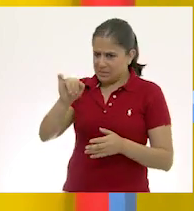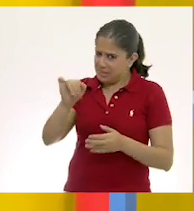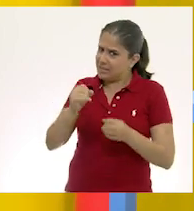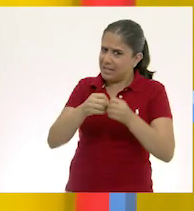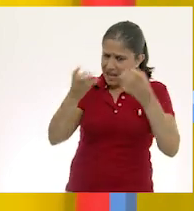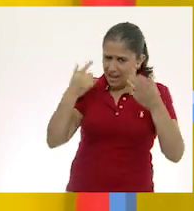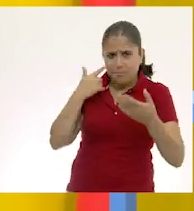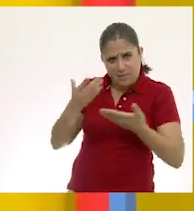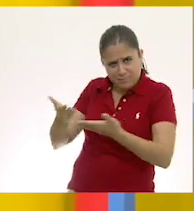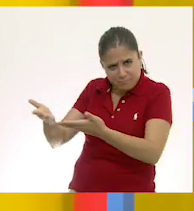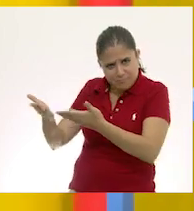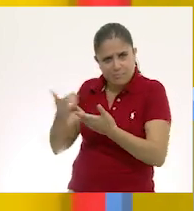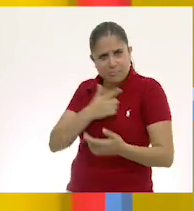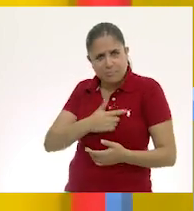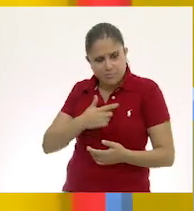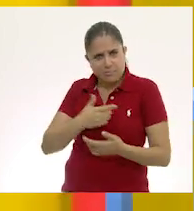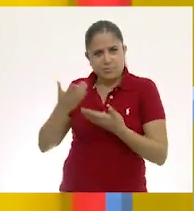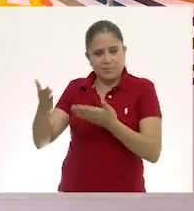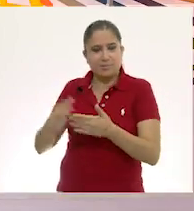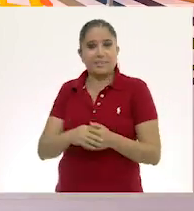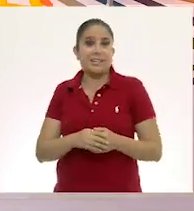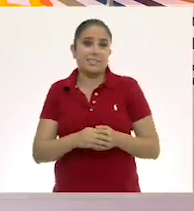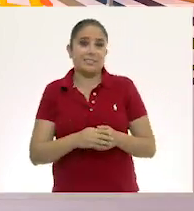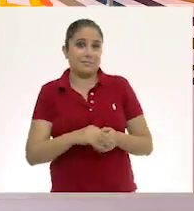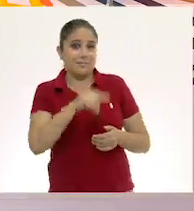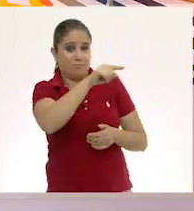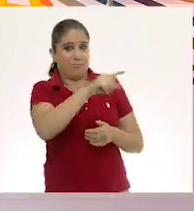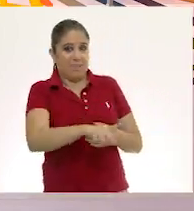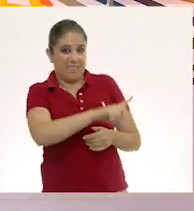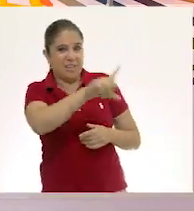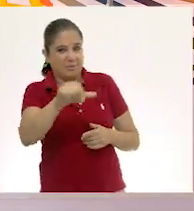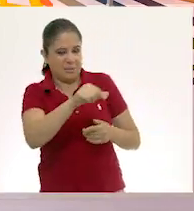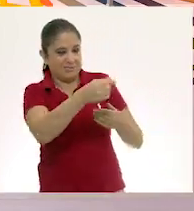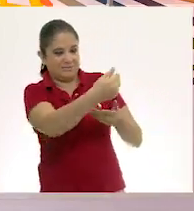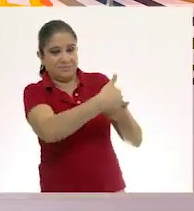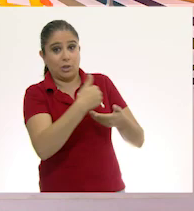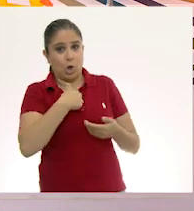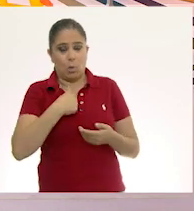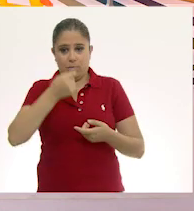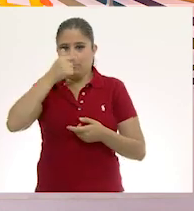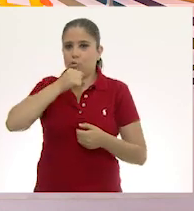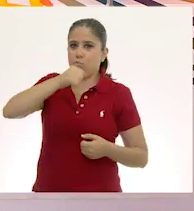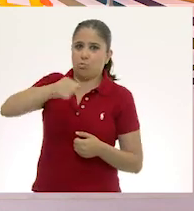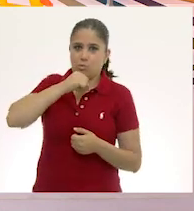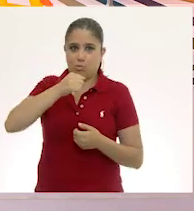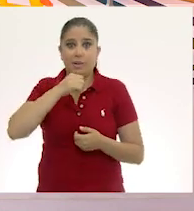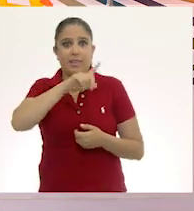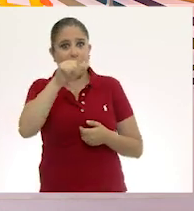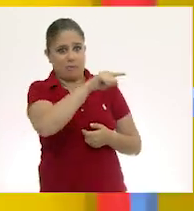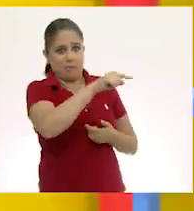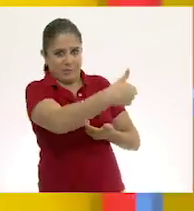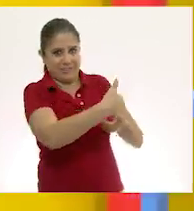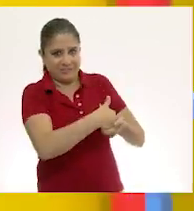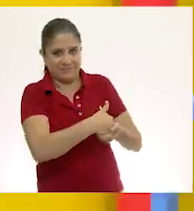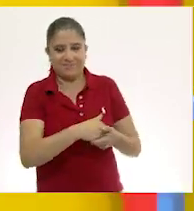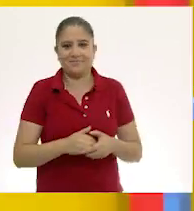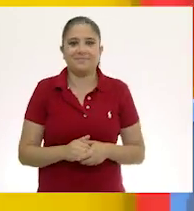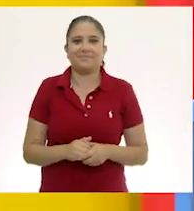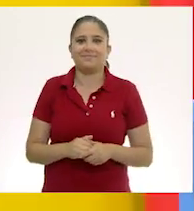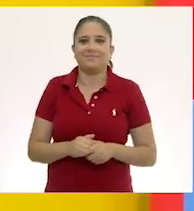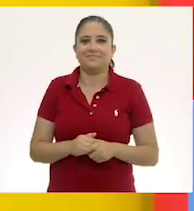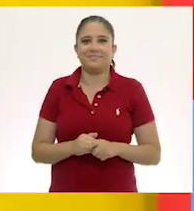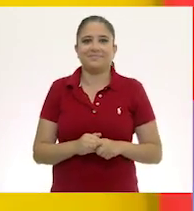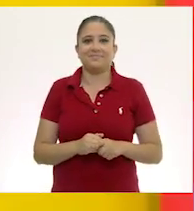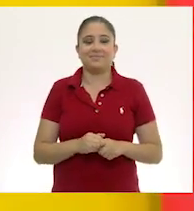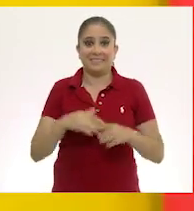Y así con mucho yo voy gusto. Practicando. Claro. Y tú entras después así como al personaje. ¿Cómo ves? Me parece perfecto. Bueno, entonces